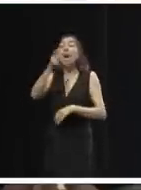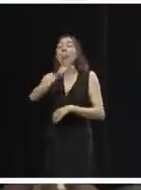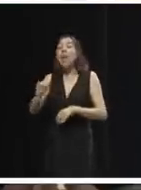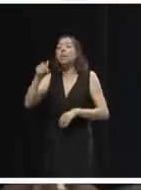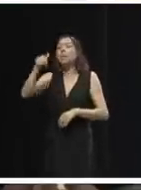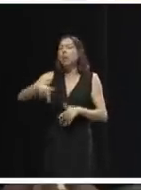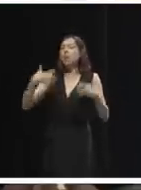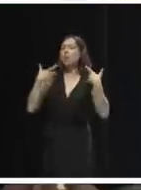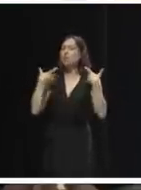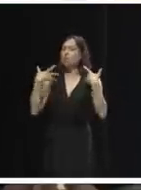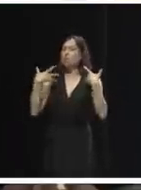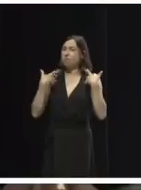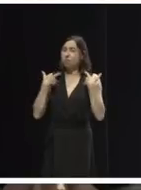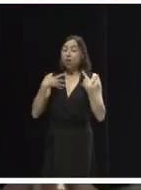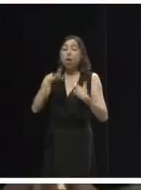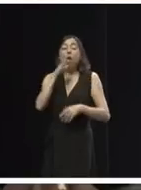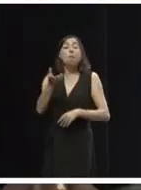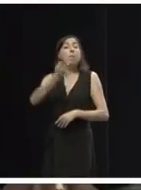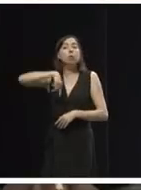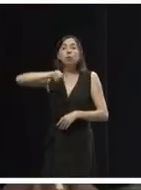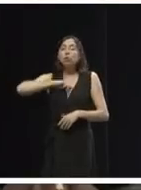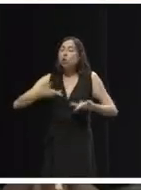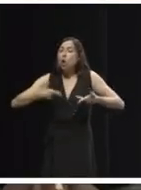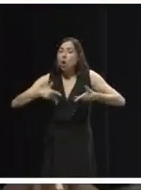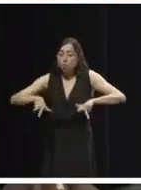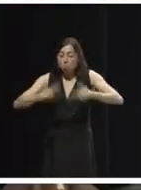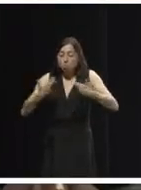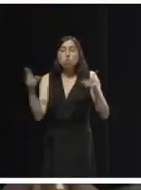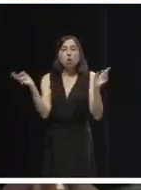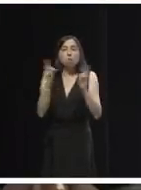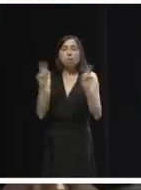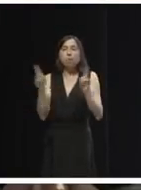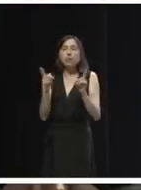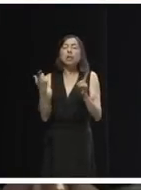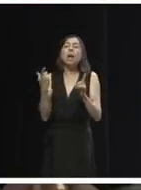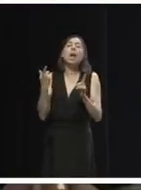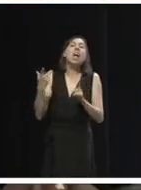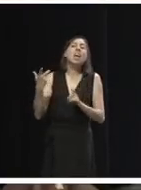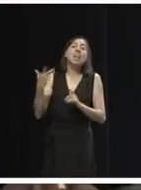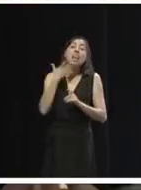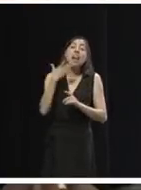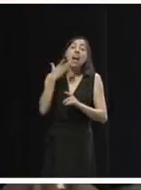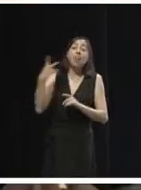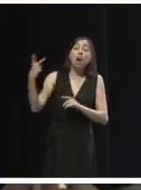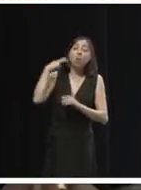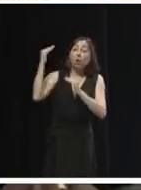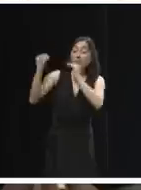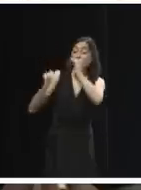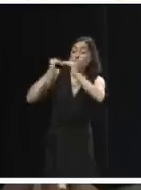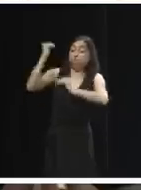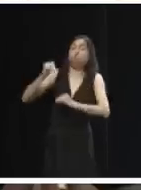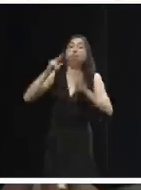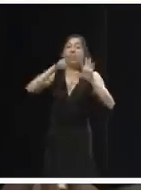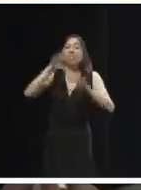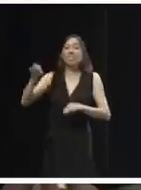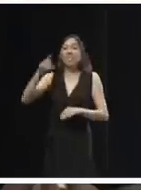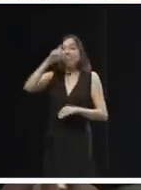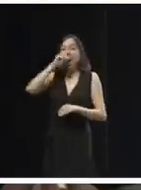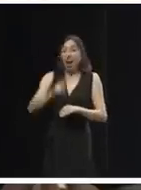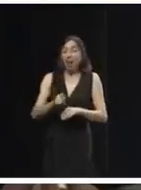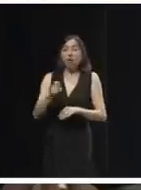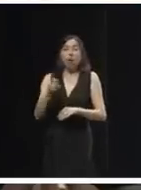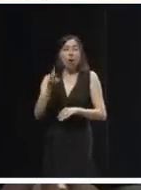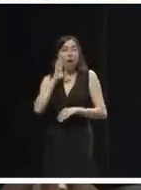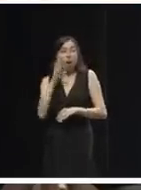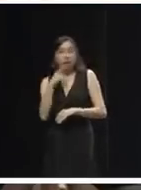mal. Porque nosotros no vamos a permitir que se suba la edad de jubilación a los 70 años, como ha dicho el Partido Socialista.